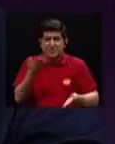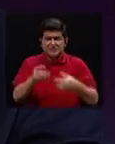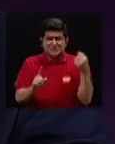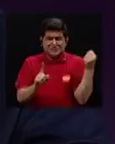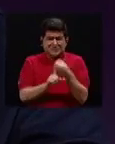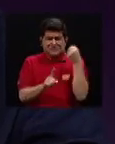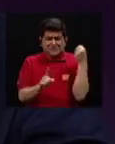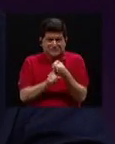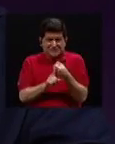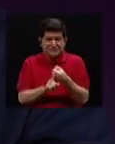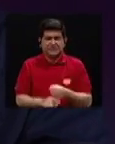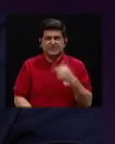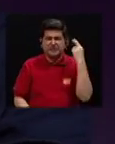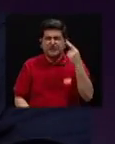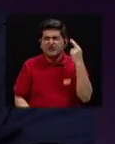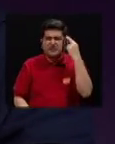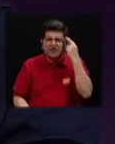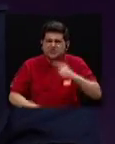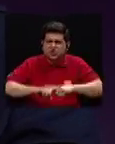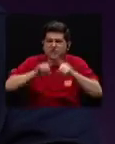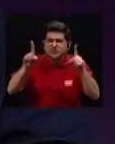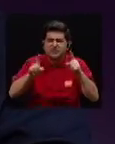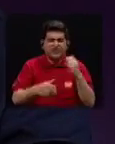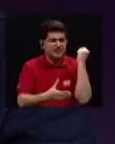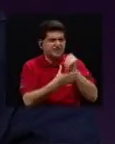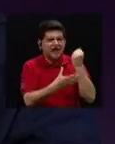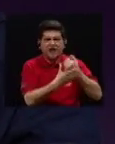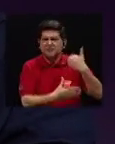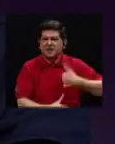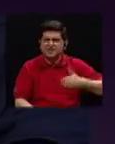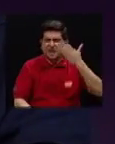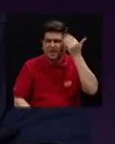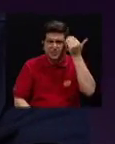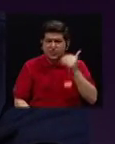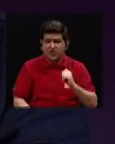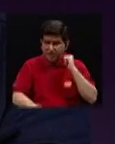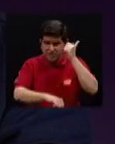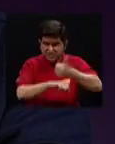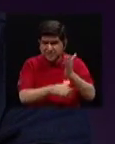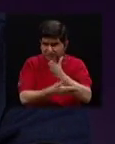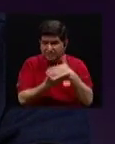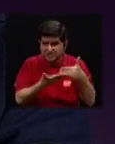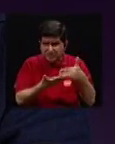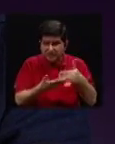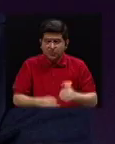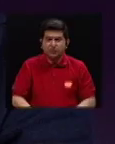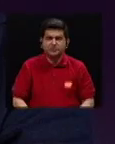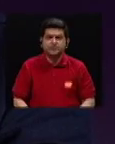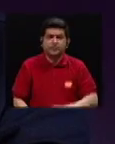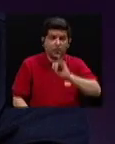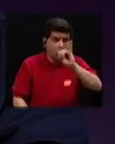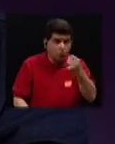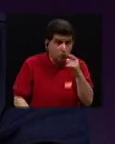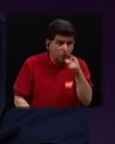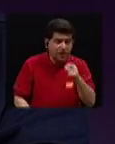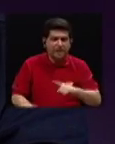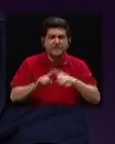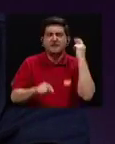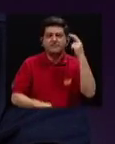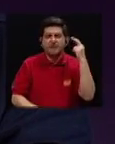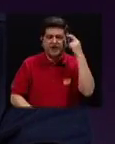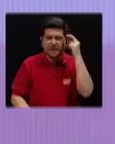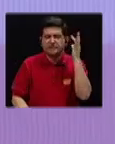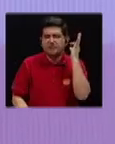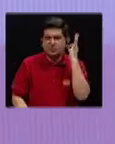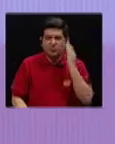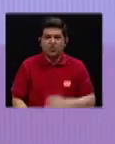qué lo hace Cuál es la diferencia cuando asesina a un hombre si es que se puede plantear una Julia Bueno hay diferentes motivos por los cuales las mujeres